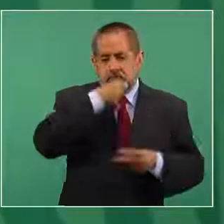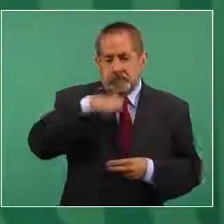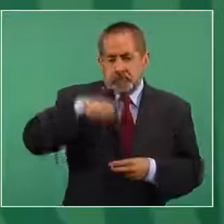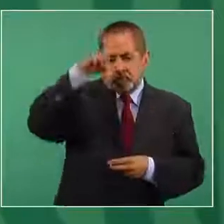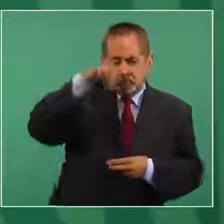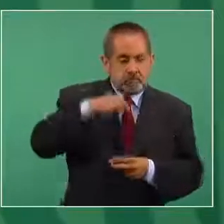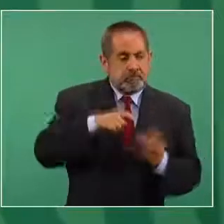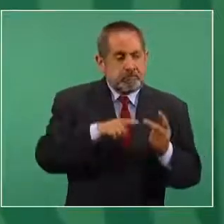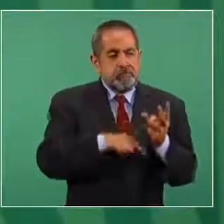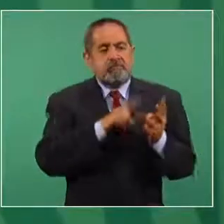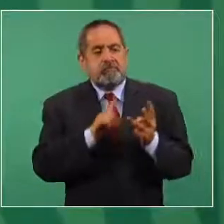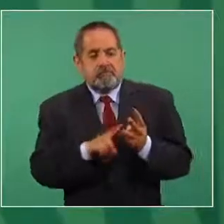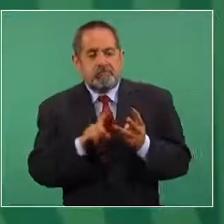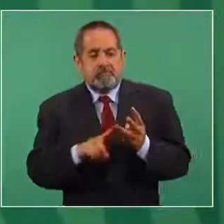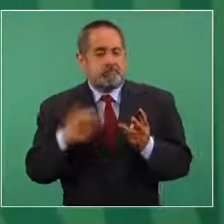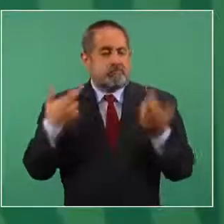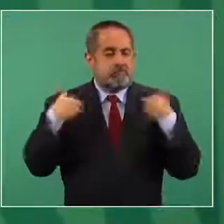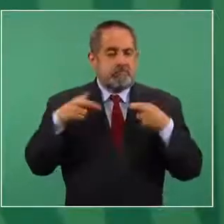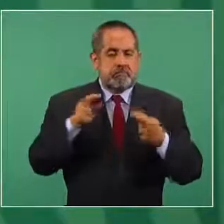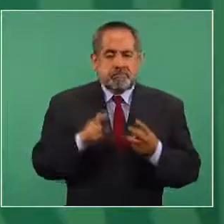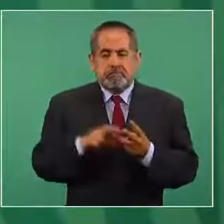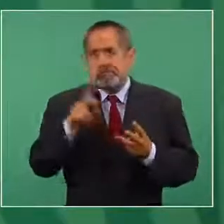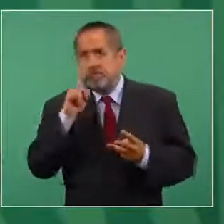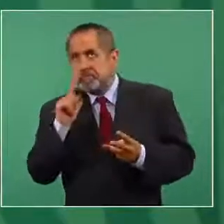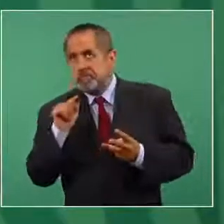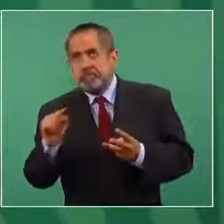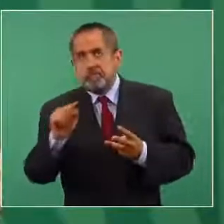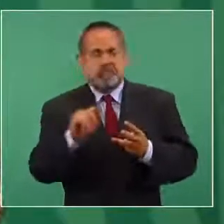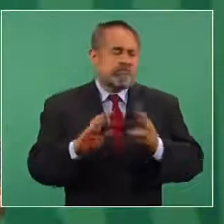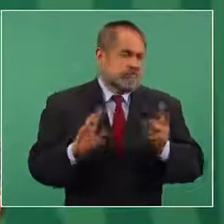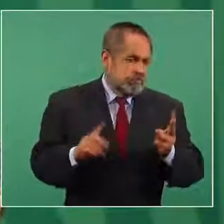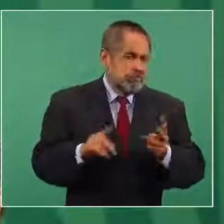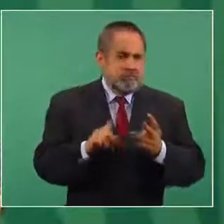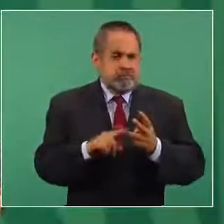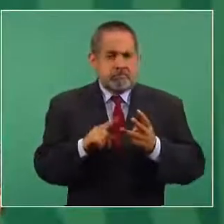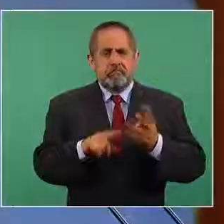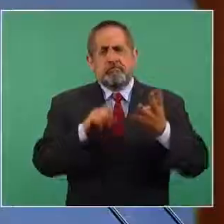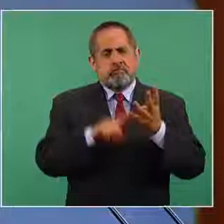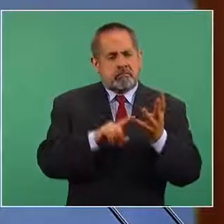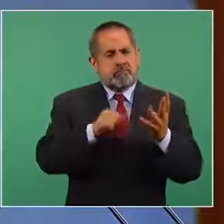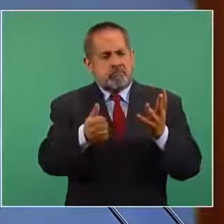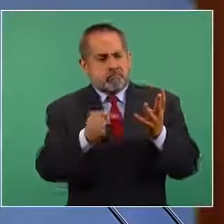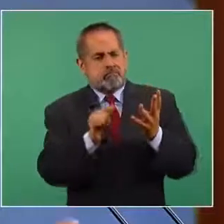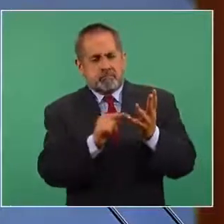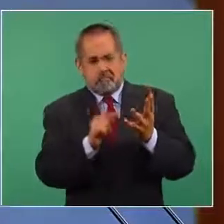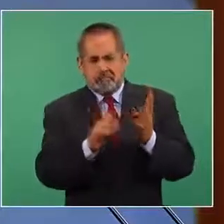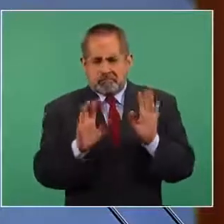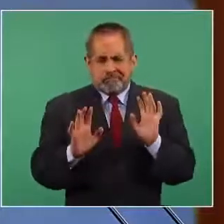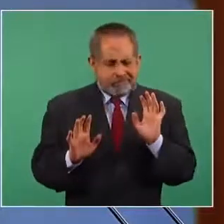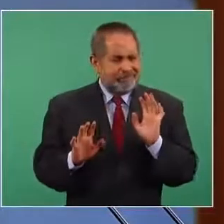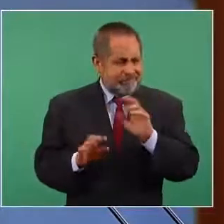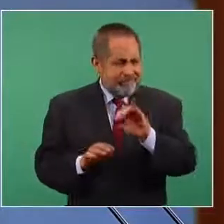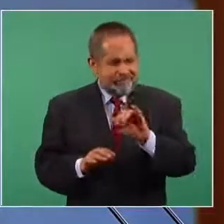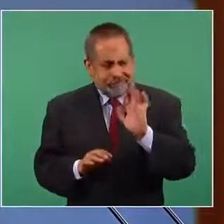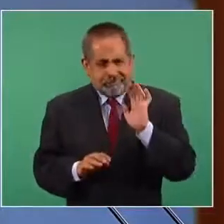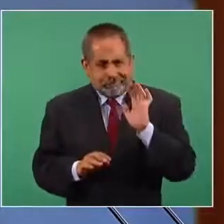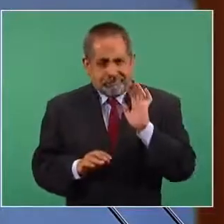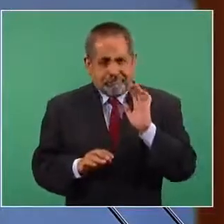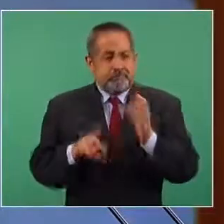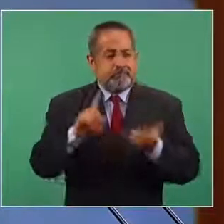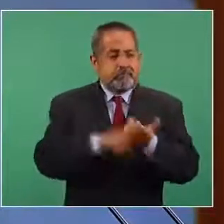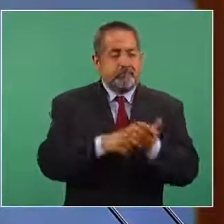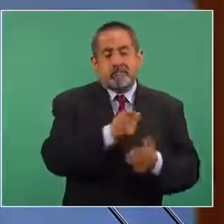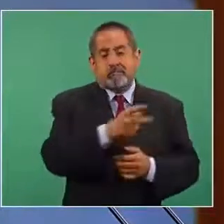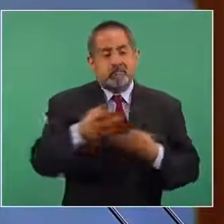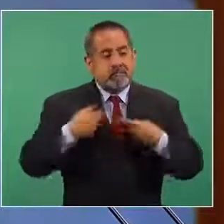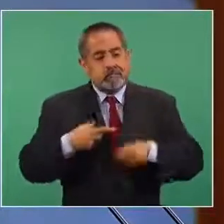viendo maestros, no descartamos a otros sectores, tenemos a los